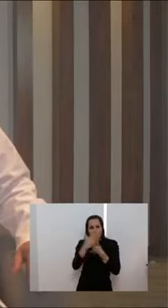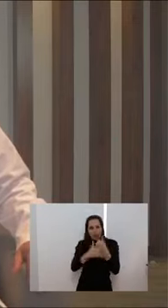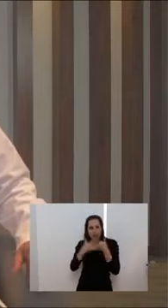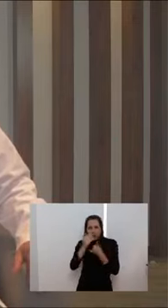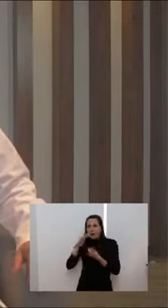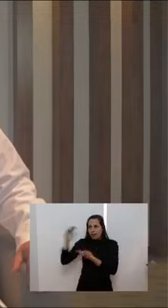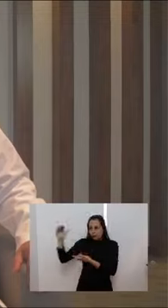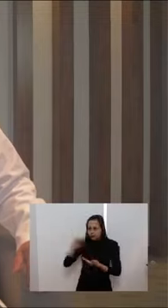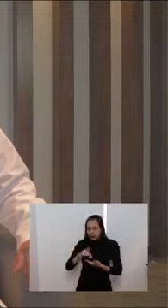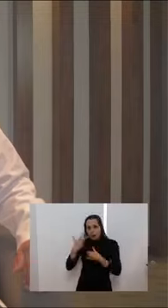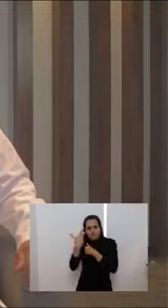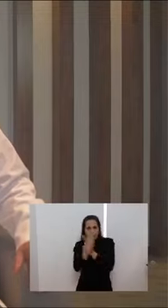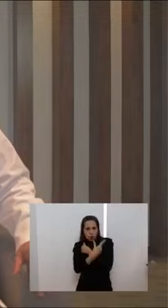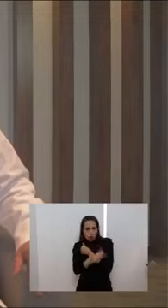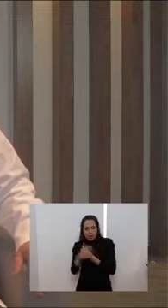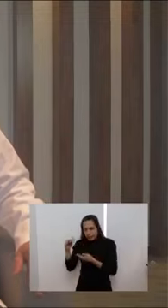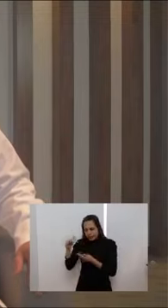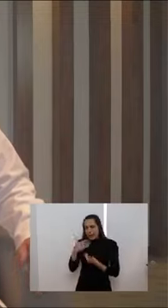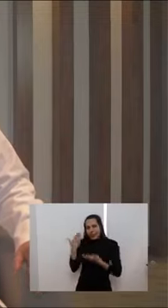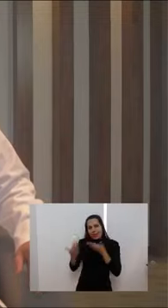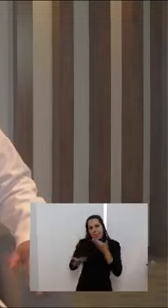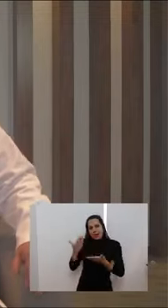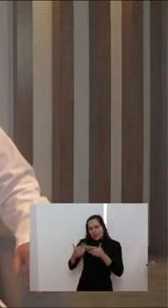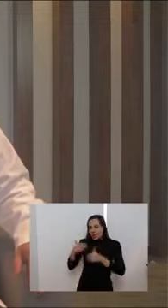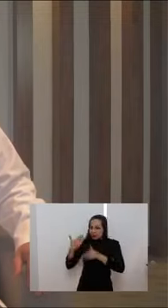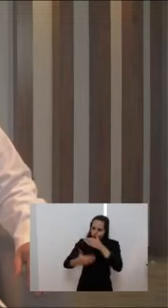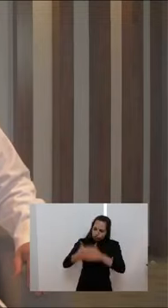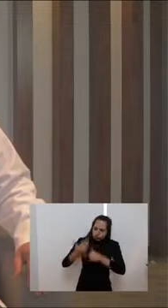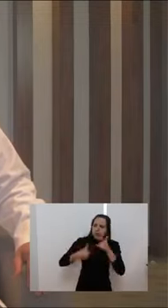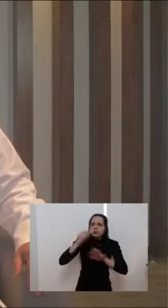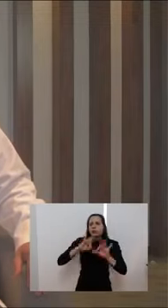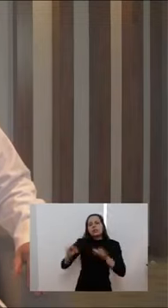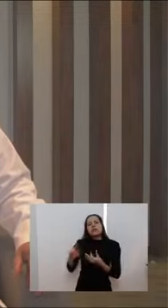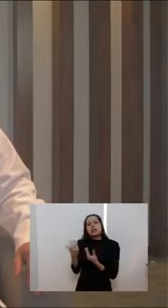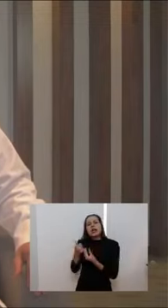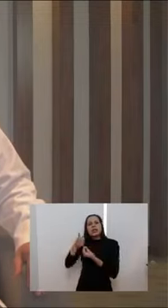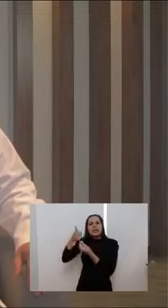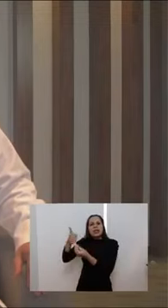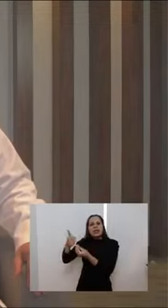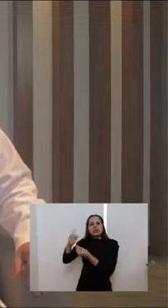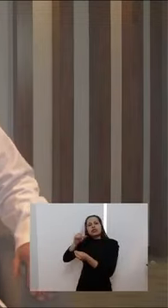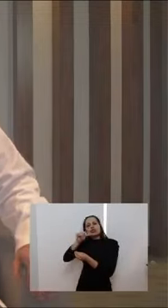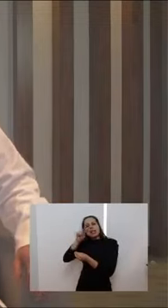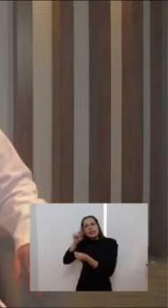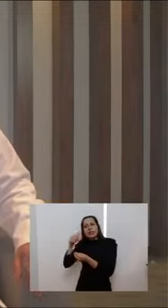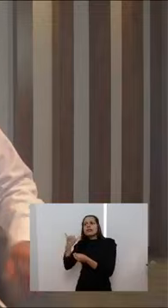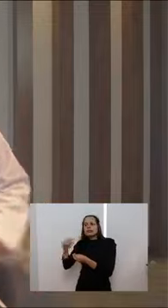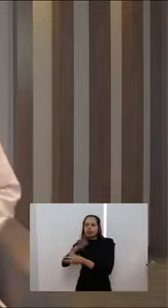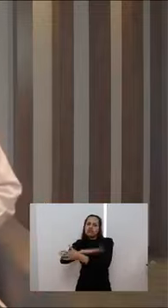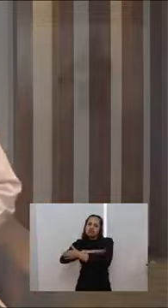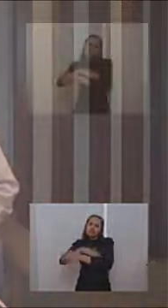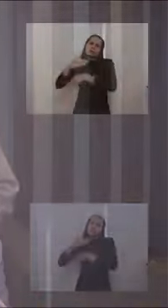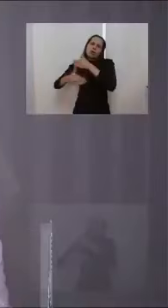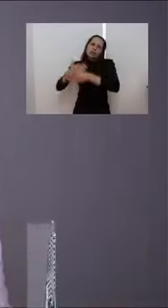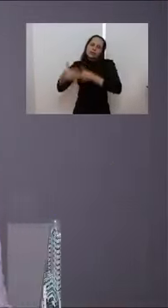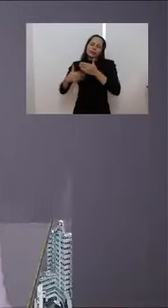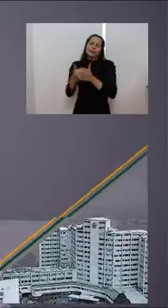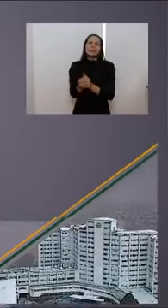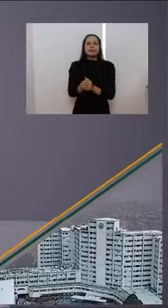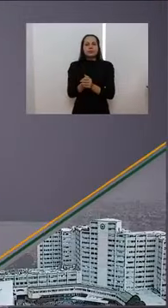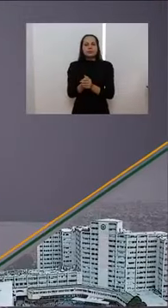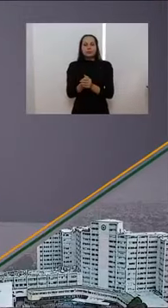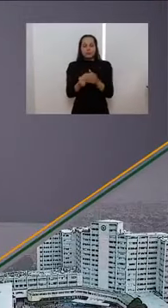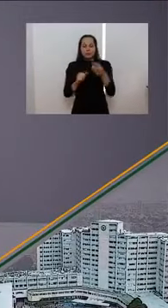la dirección general de sanidad ha estado muy juiciosa y sus y sus direcciones de sanidad con este proceso la siguiente